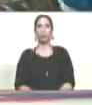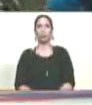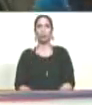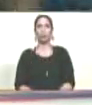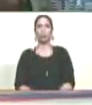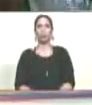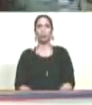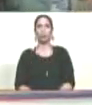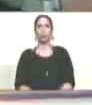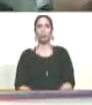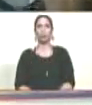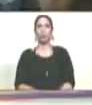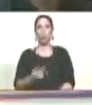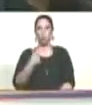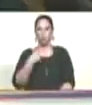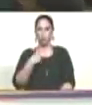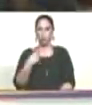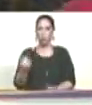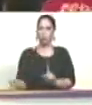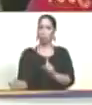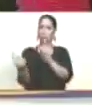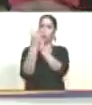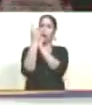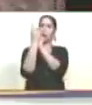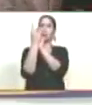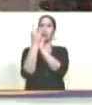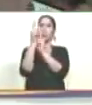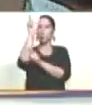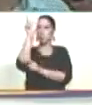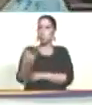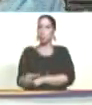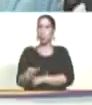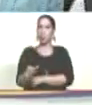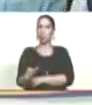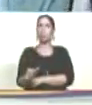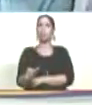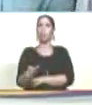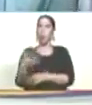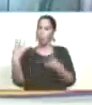Para personalmente yo sacar el hacha junto al fiscal.